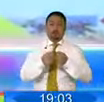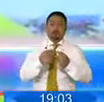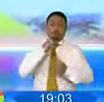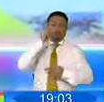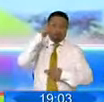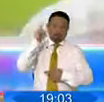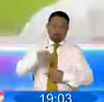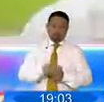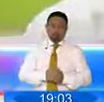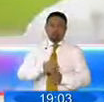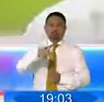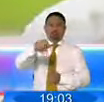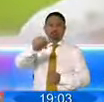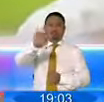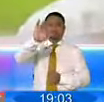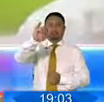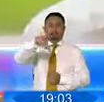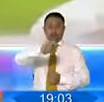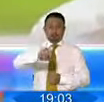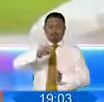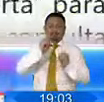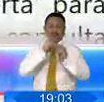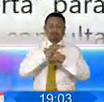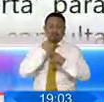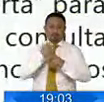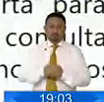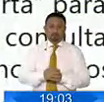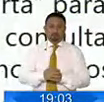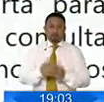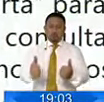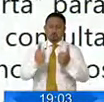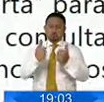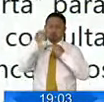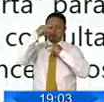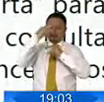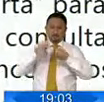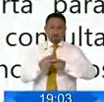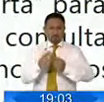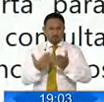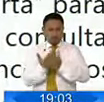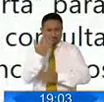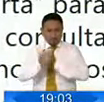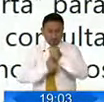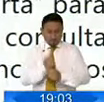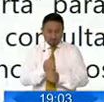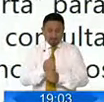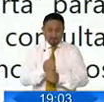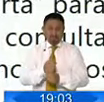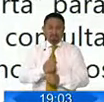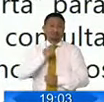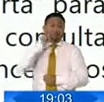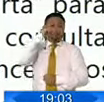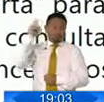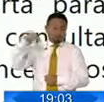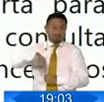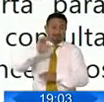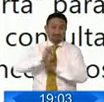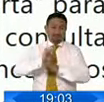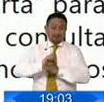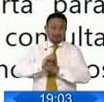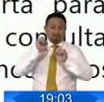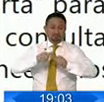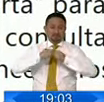inmediato. Ricardo Patiño escribía en su cuenta de Twitter: "Buena noticia al iniciar el año. Mashi Rafael viene al Ecuador esta semana